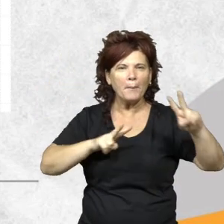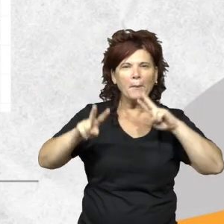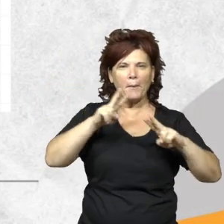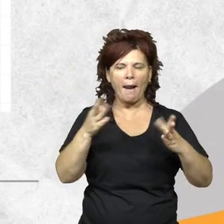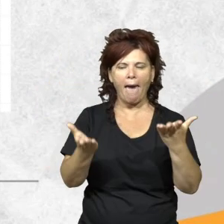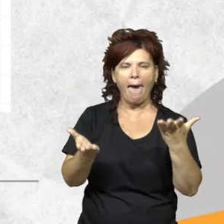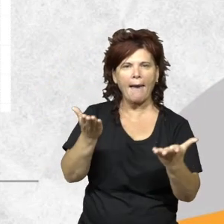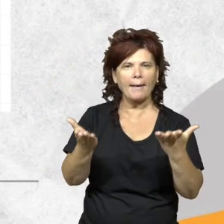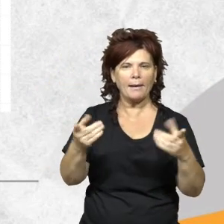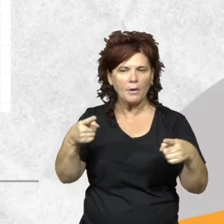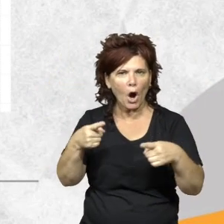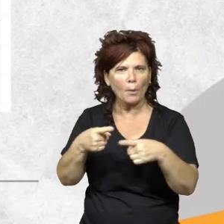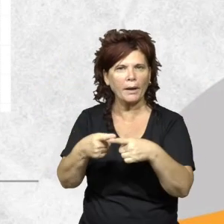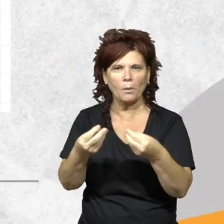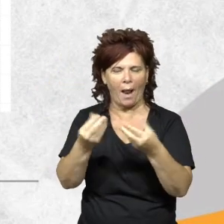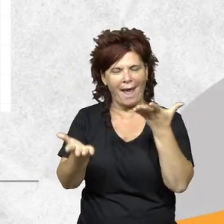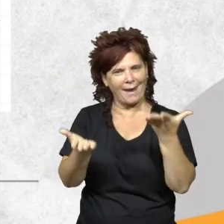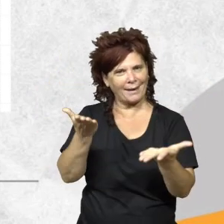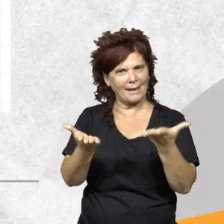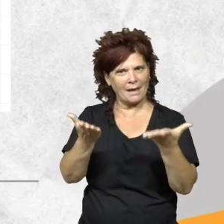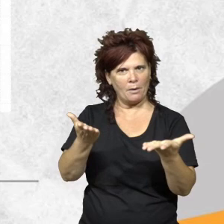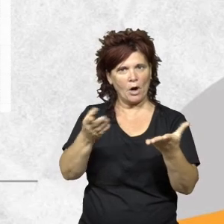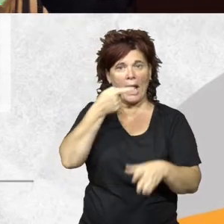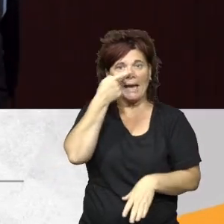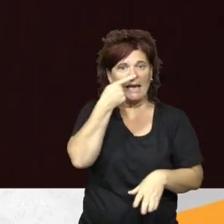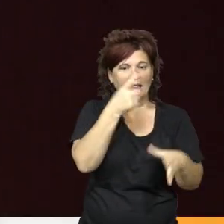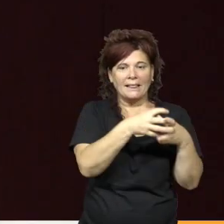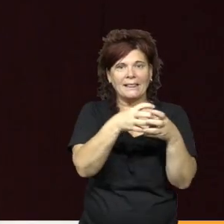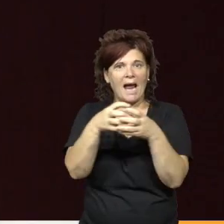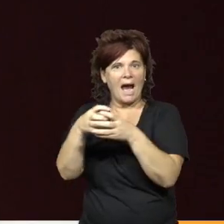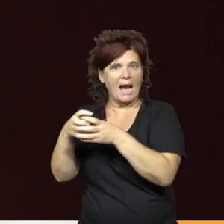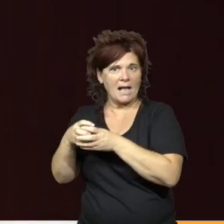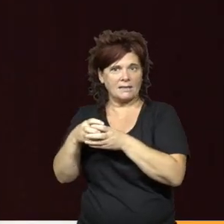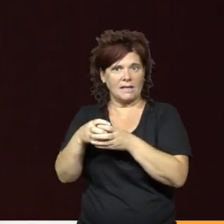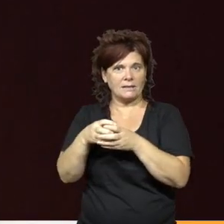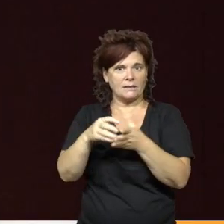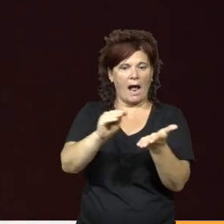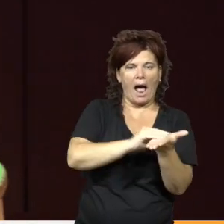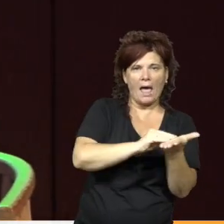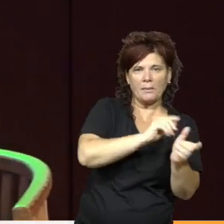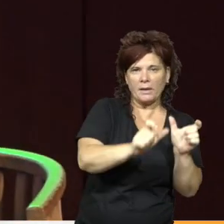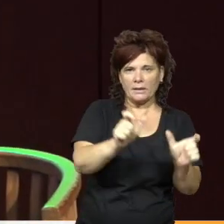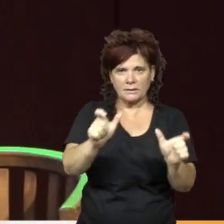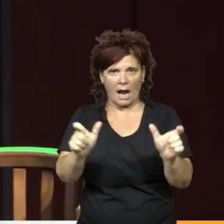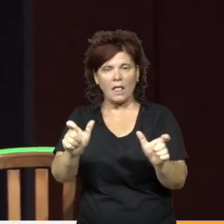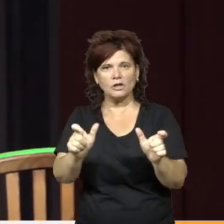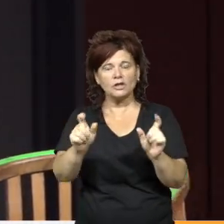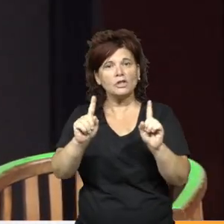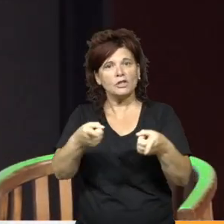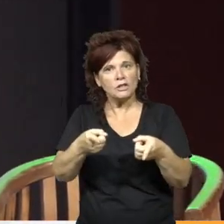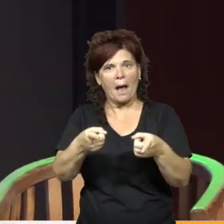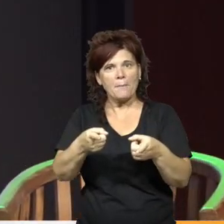equilibrio entre todos los intereses involucrados. Los intereses de los administrados, los intereses de